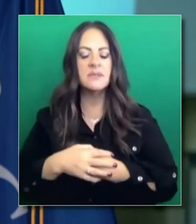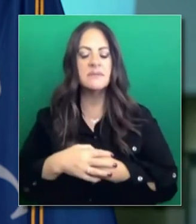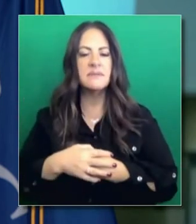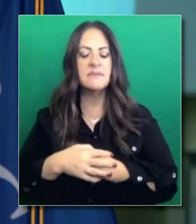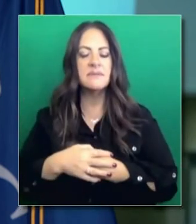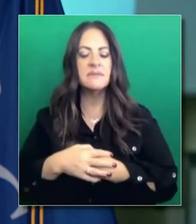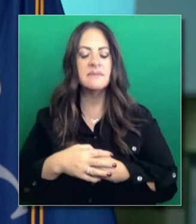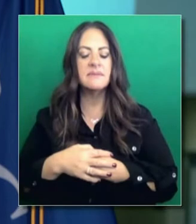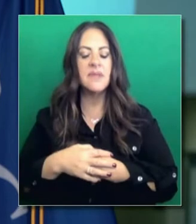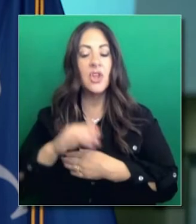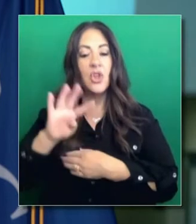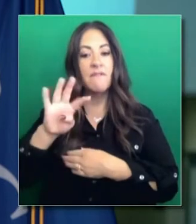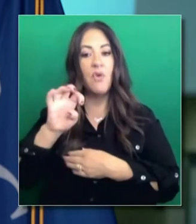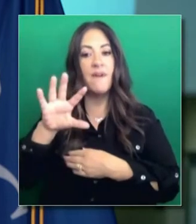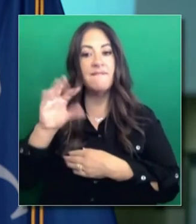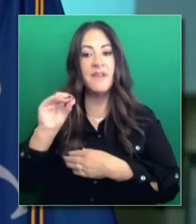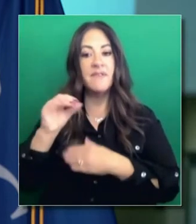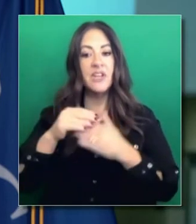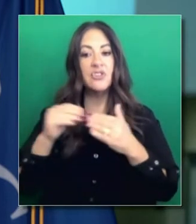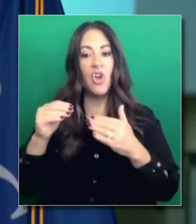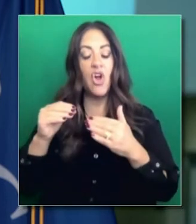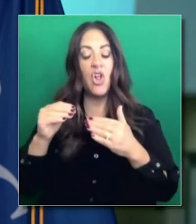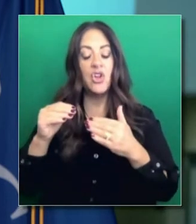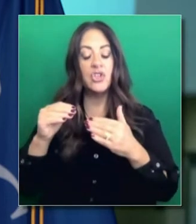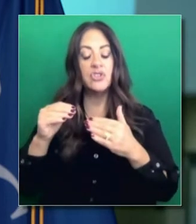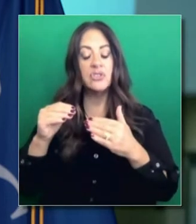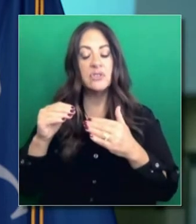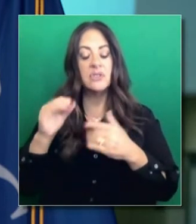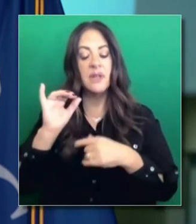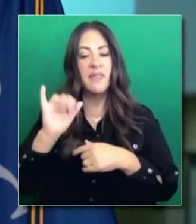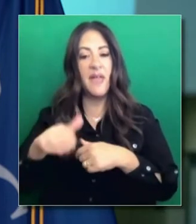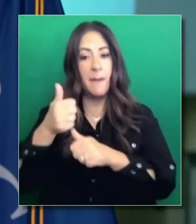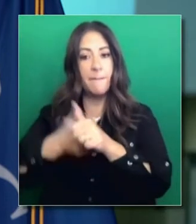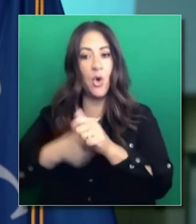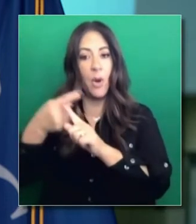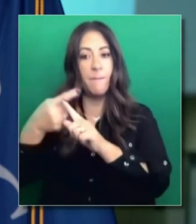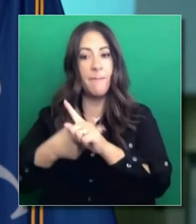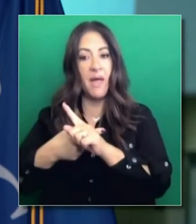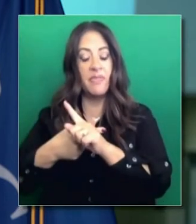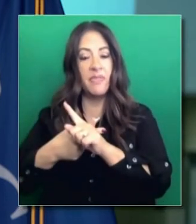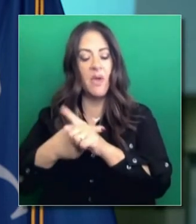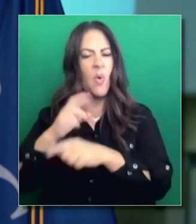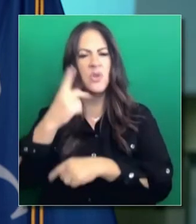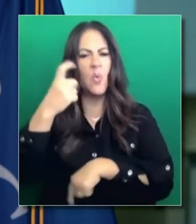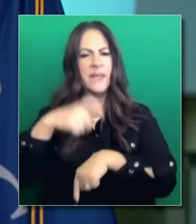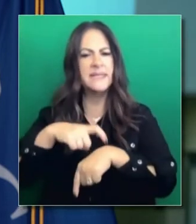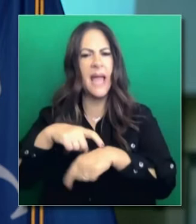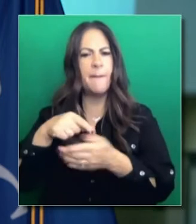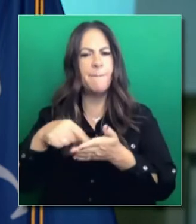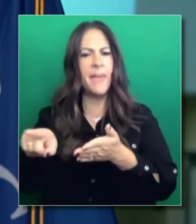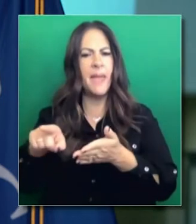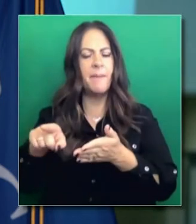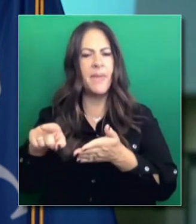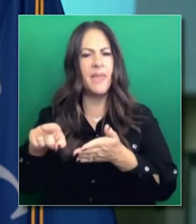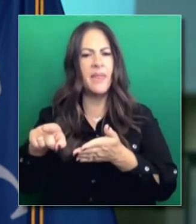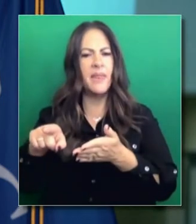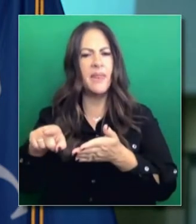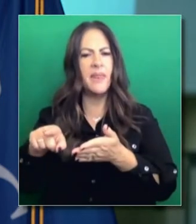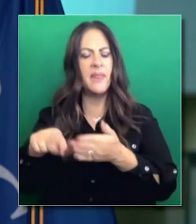costos? O sea, ¿la línea de base de $450 es por mes o es un pago de una sola